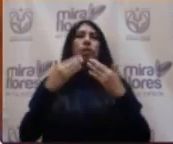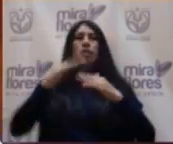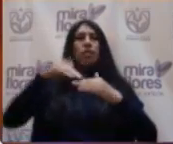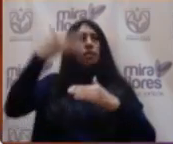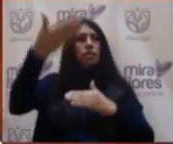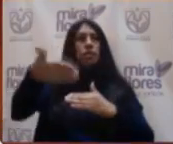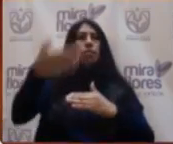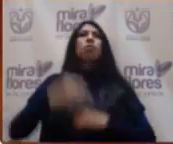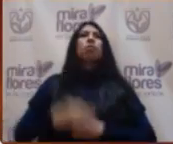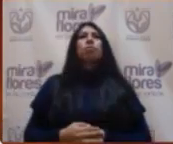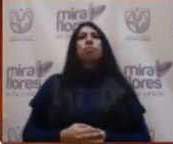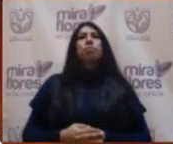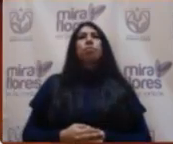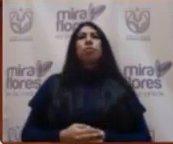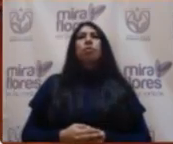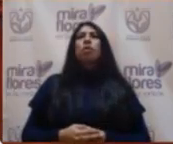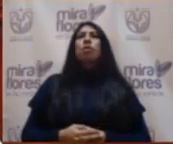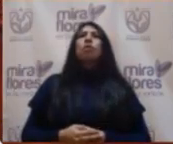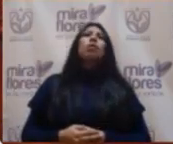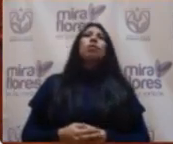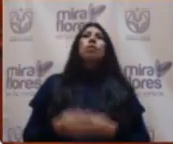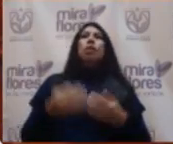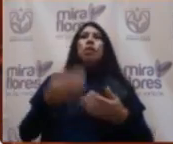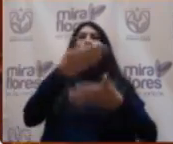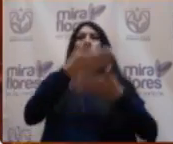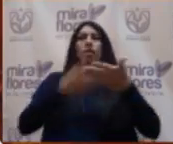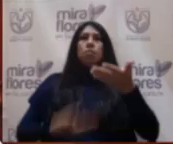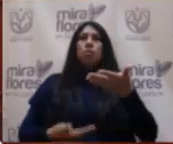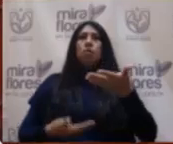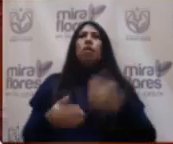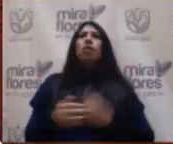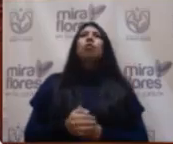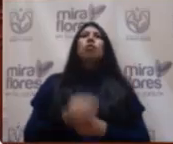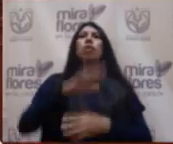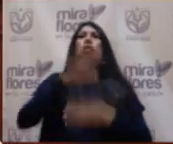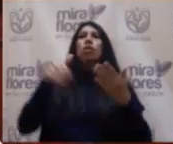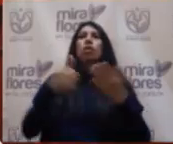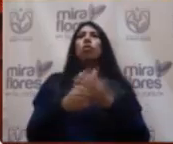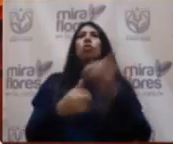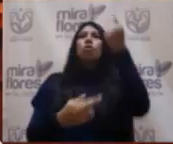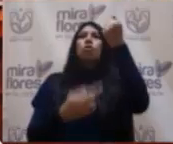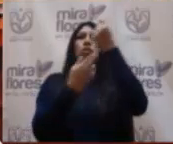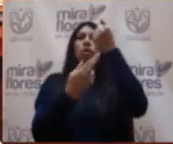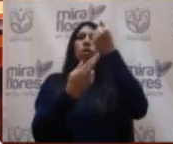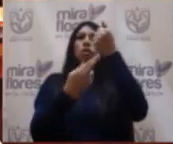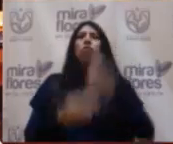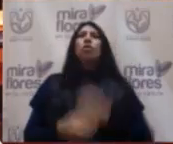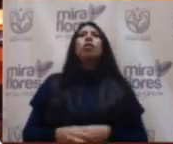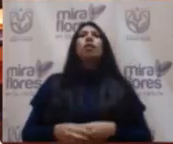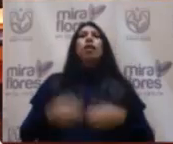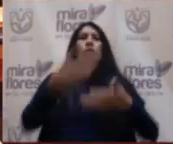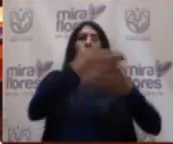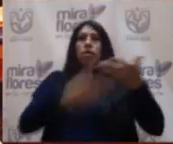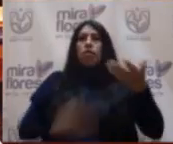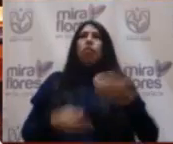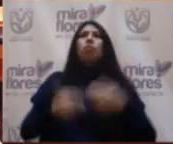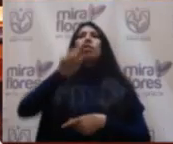punto. En el despacho, señor alcalde, está a disposición de los señores regidores el informe